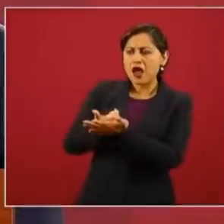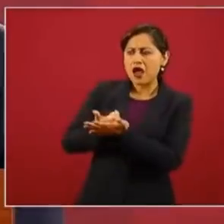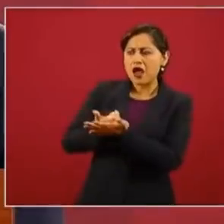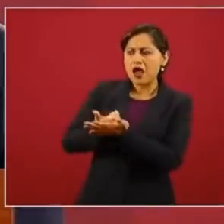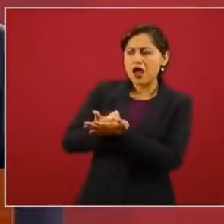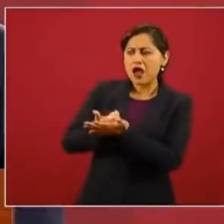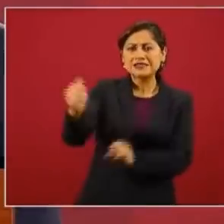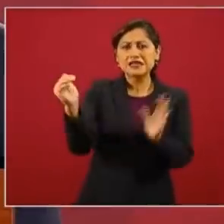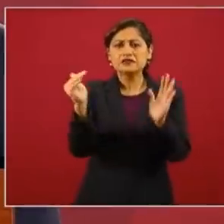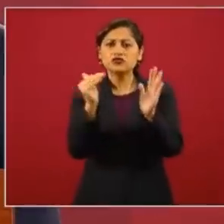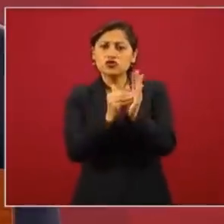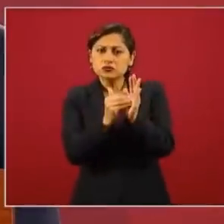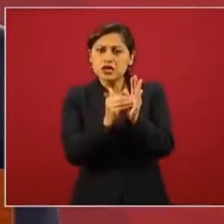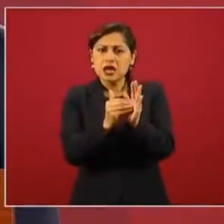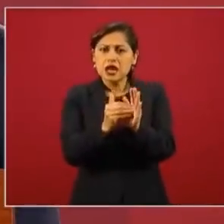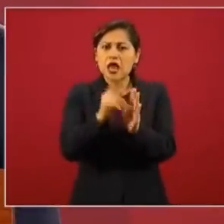altos funcionarios públicos.